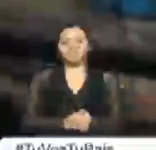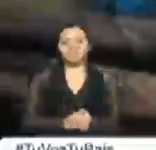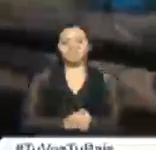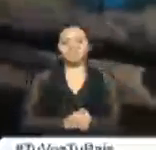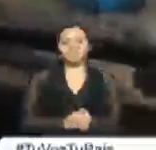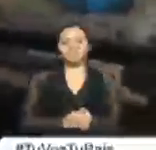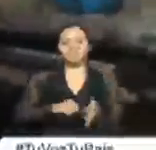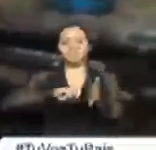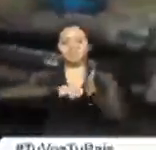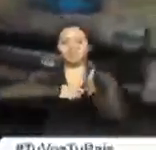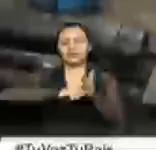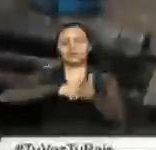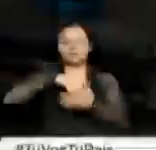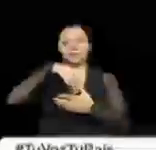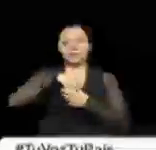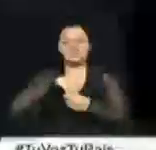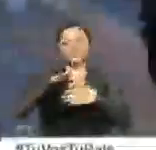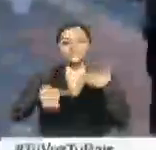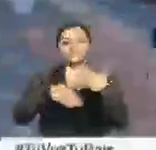el cuy.